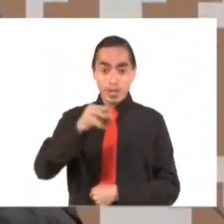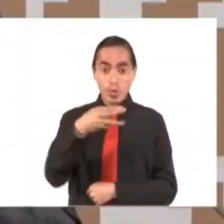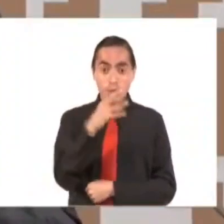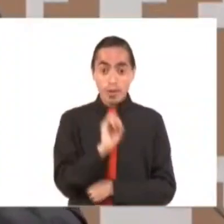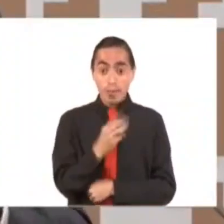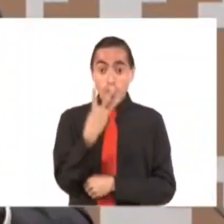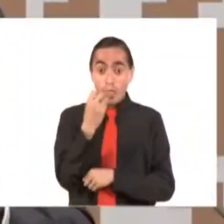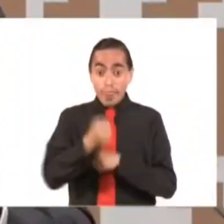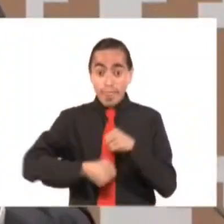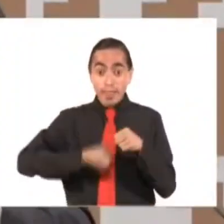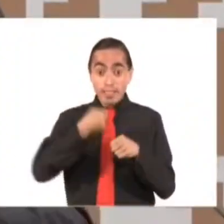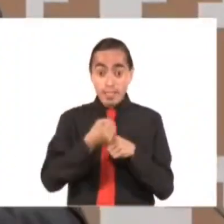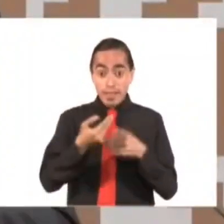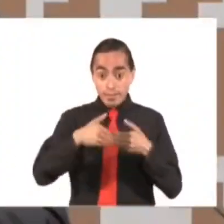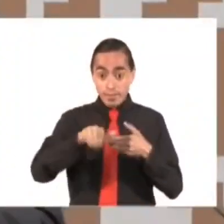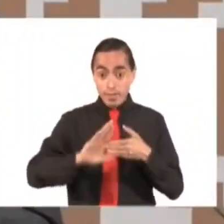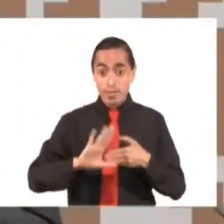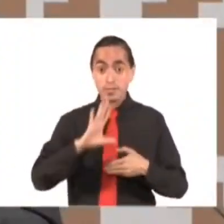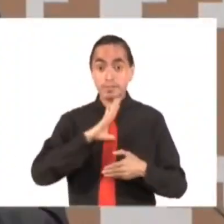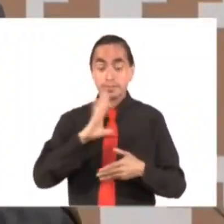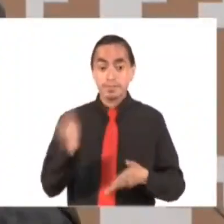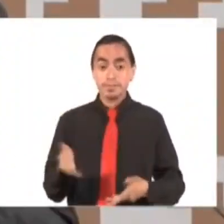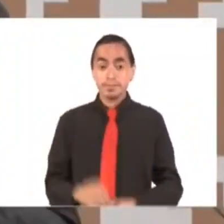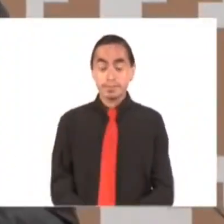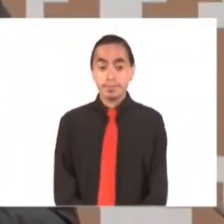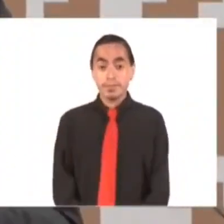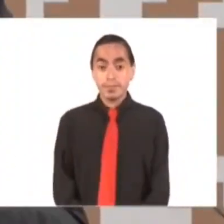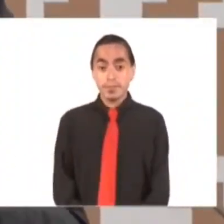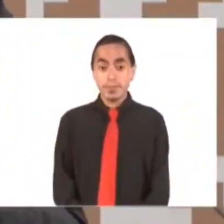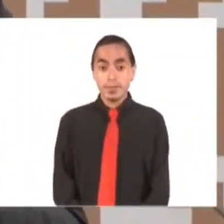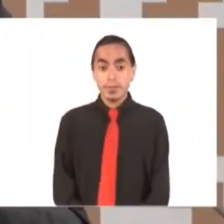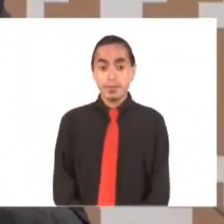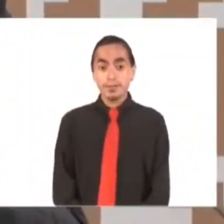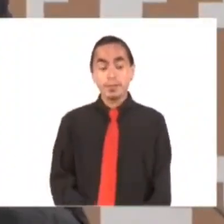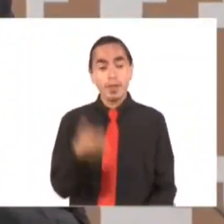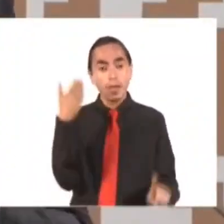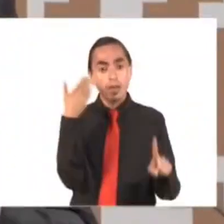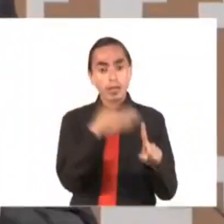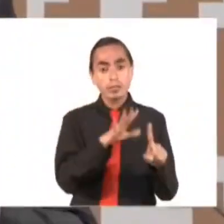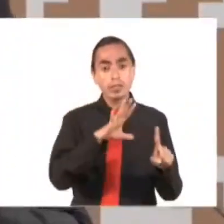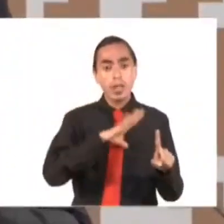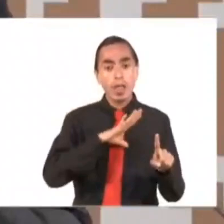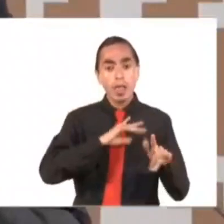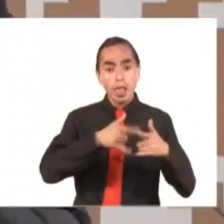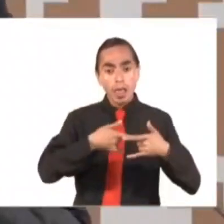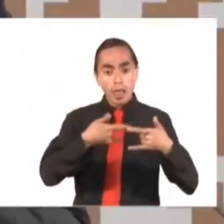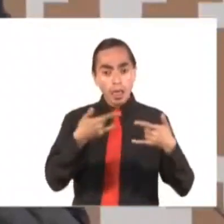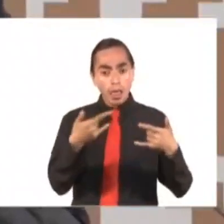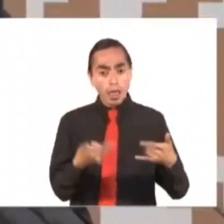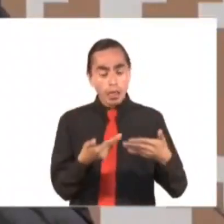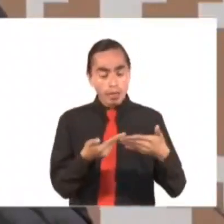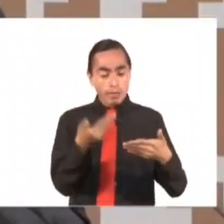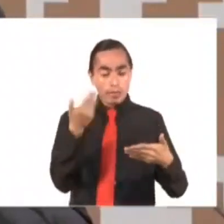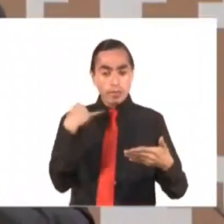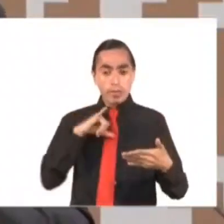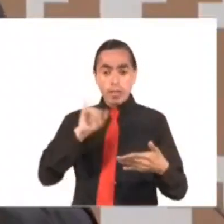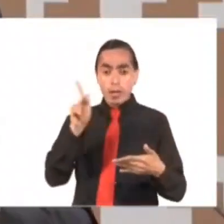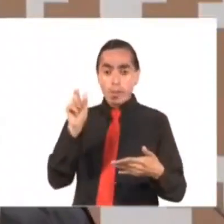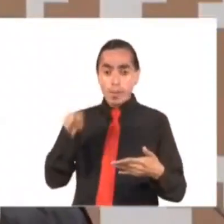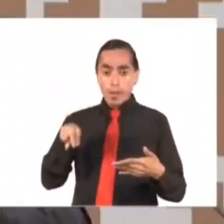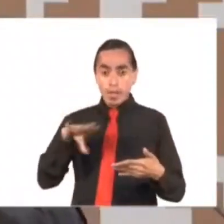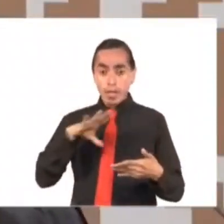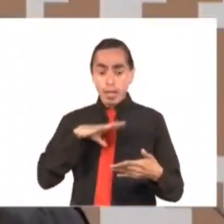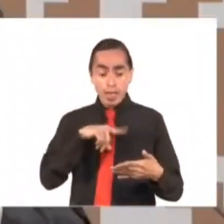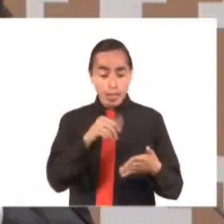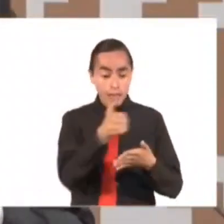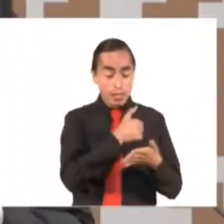siguientes 3 años. Si nos damos a la tarea de ubicar la huella histórica del Instituto Politécnico Nacional